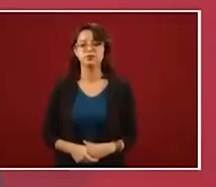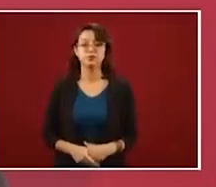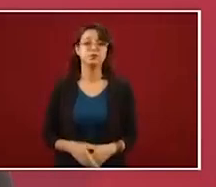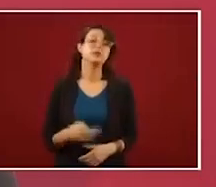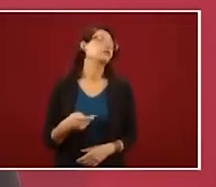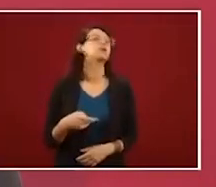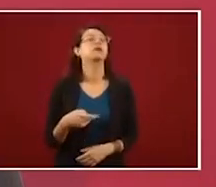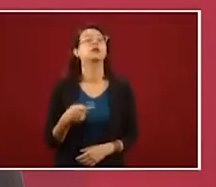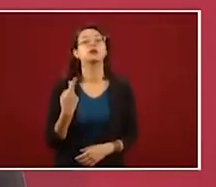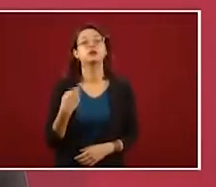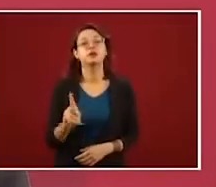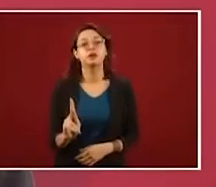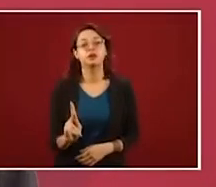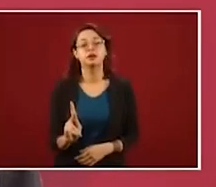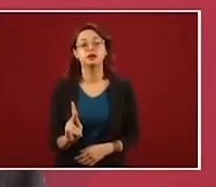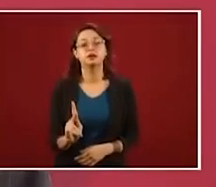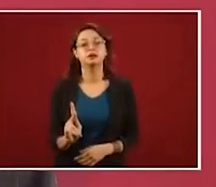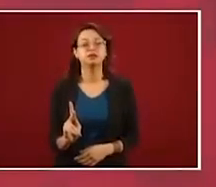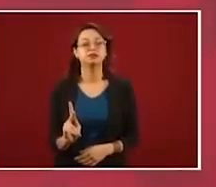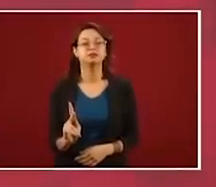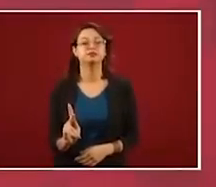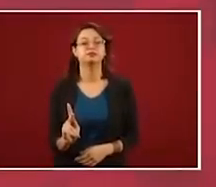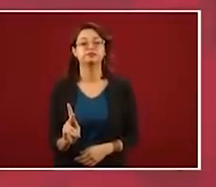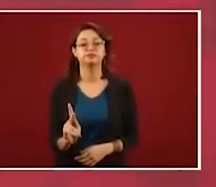Pero este